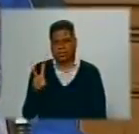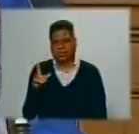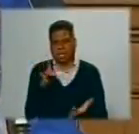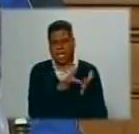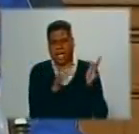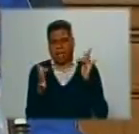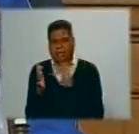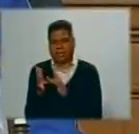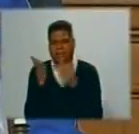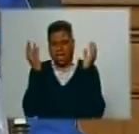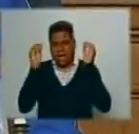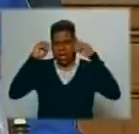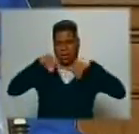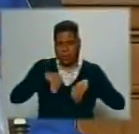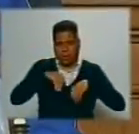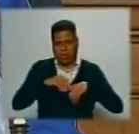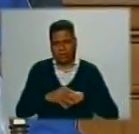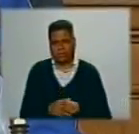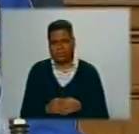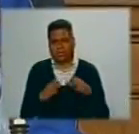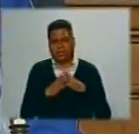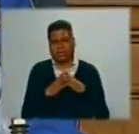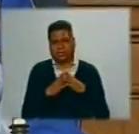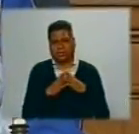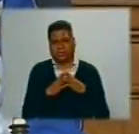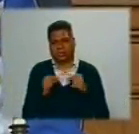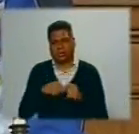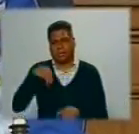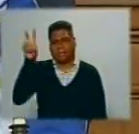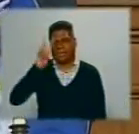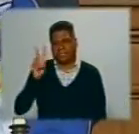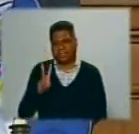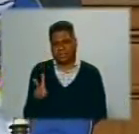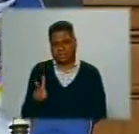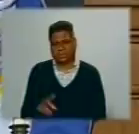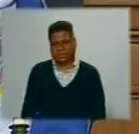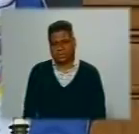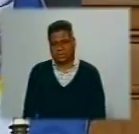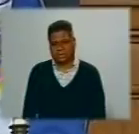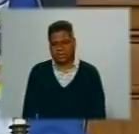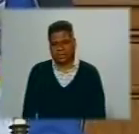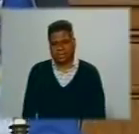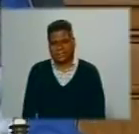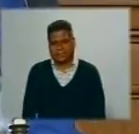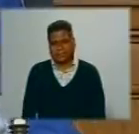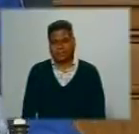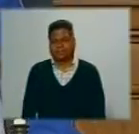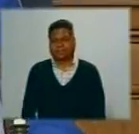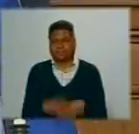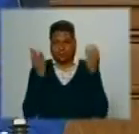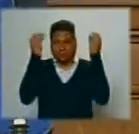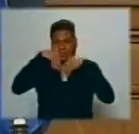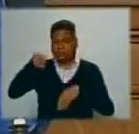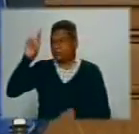marco del acuerdo de convivencia democrática por Venezuela suscrito en República Dominicana.